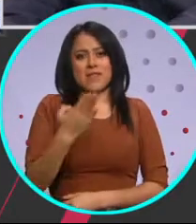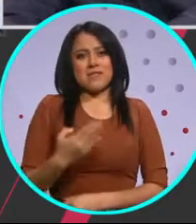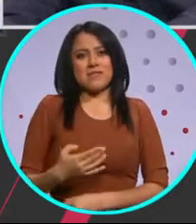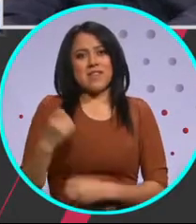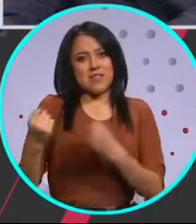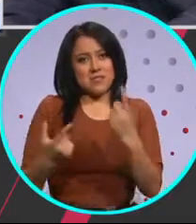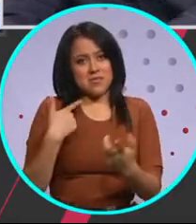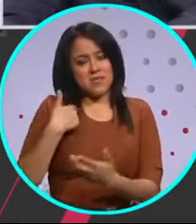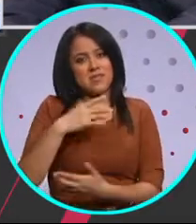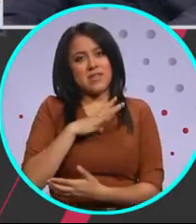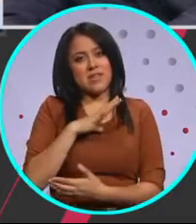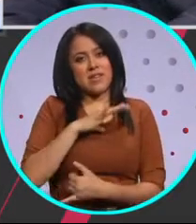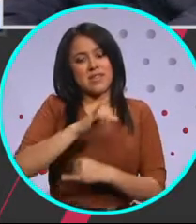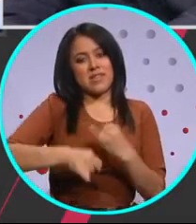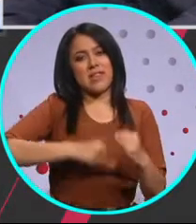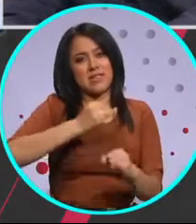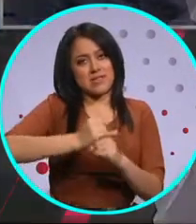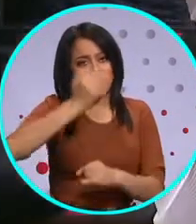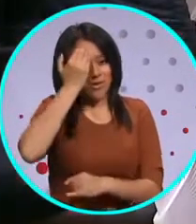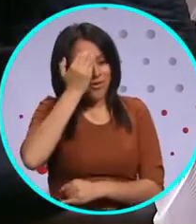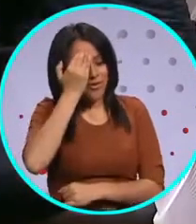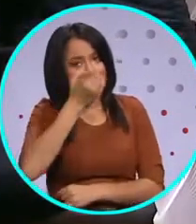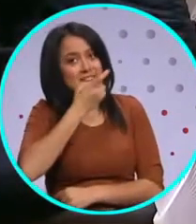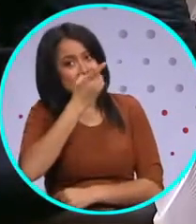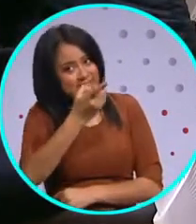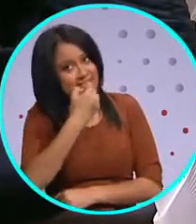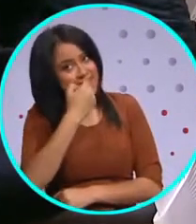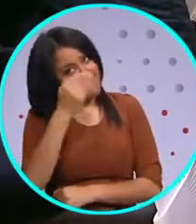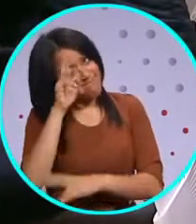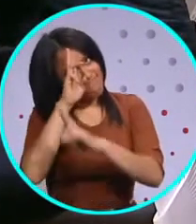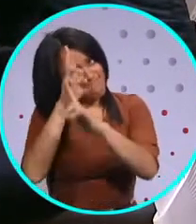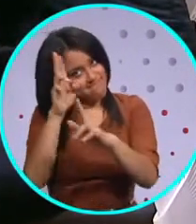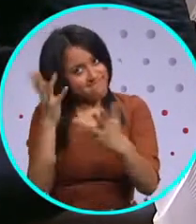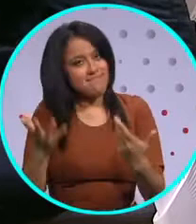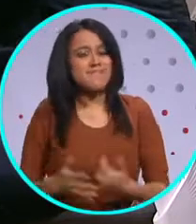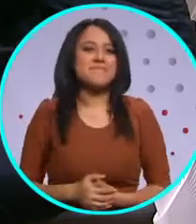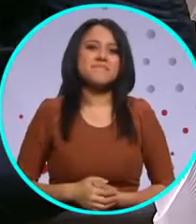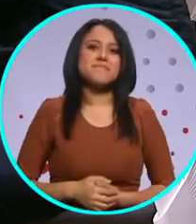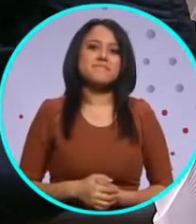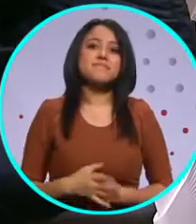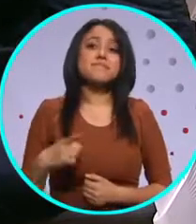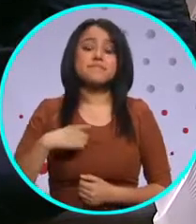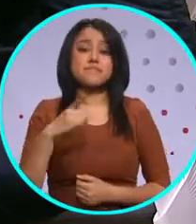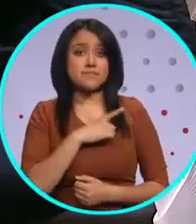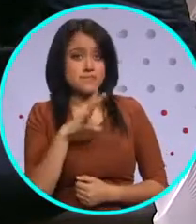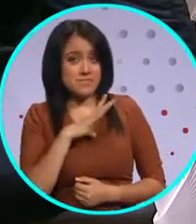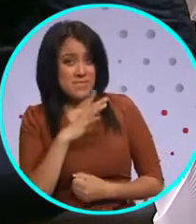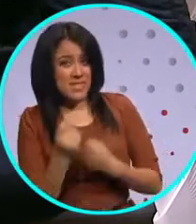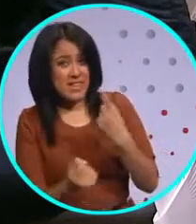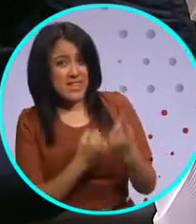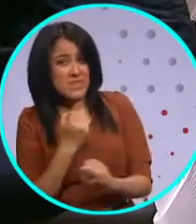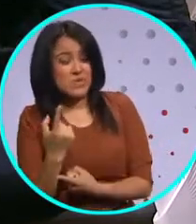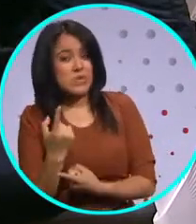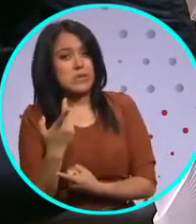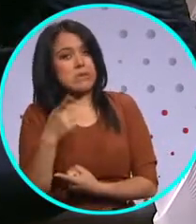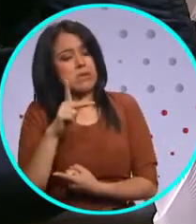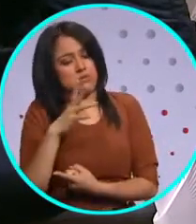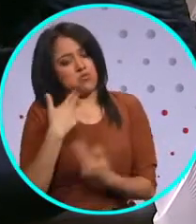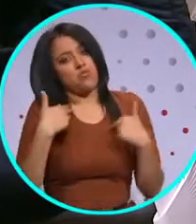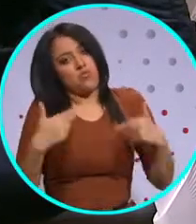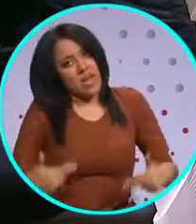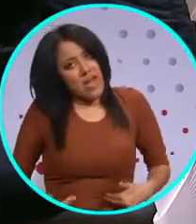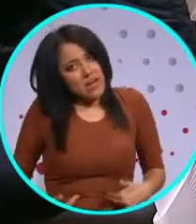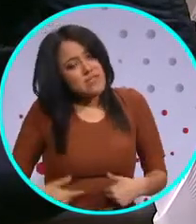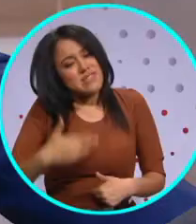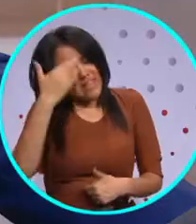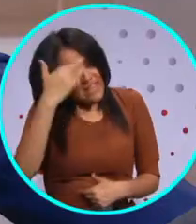conocimientos así serán internacionales o sea honor a quien honor merece debes tener por ahí fallas o que somos seres humanos y deben